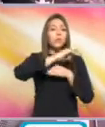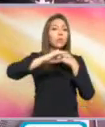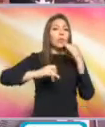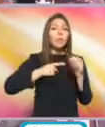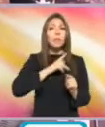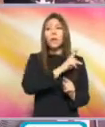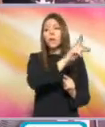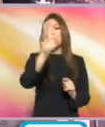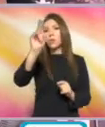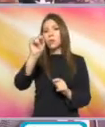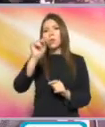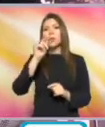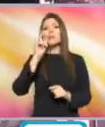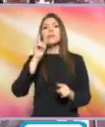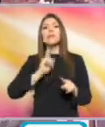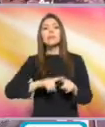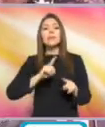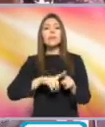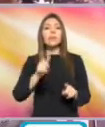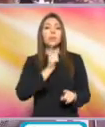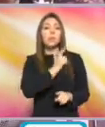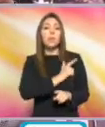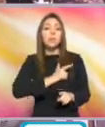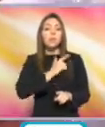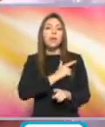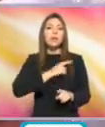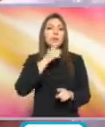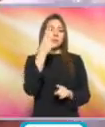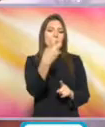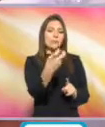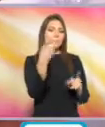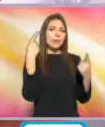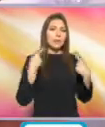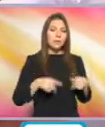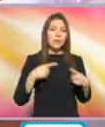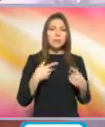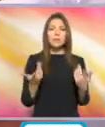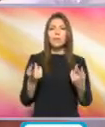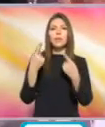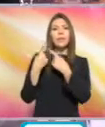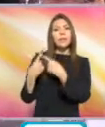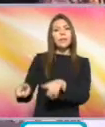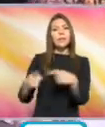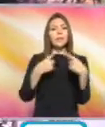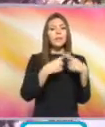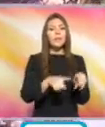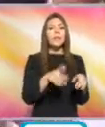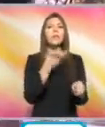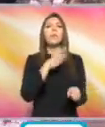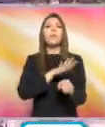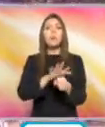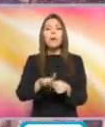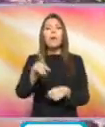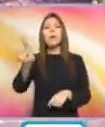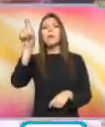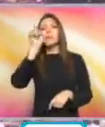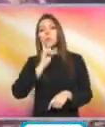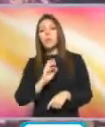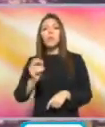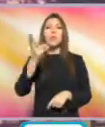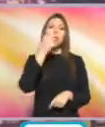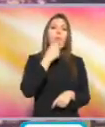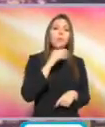gusta por cómo es esa persona en particular, indistintamente de su género,